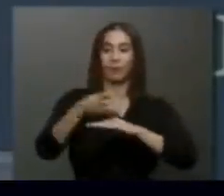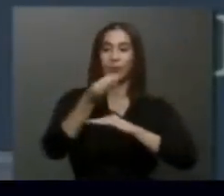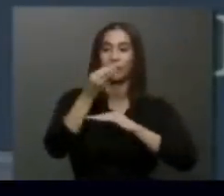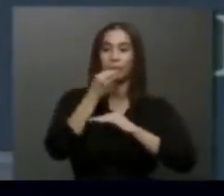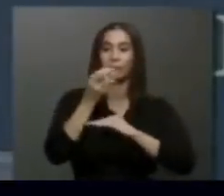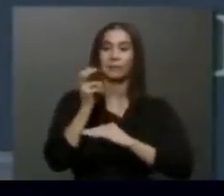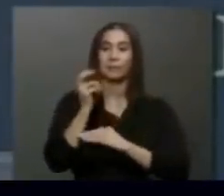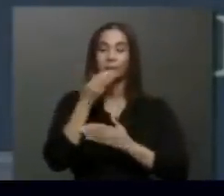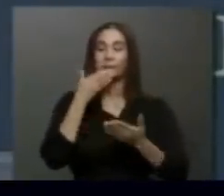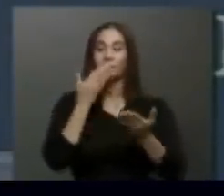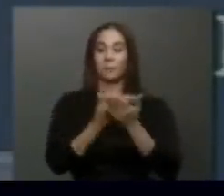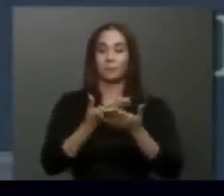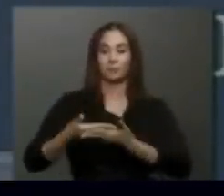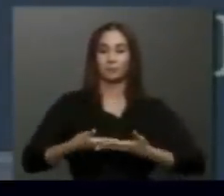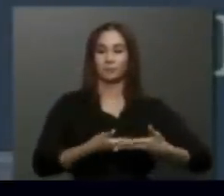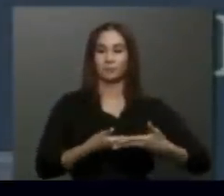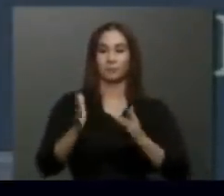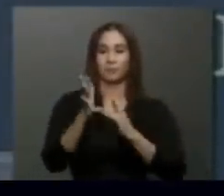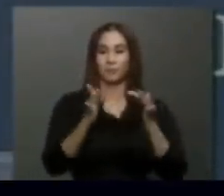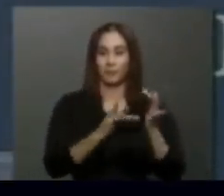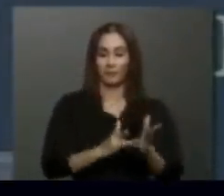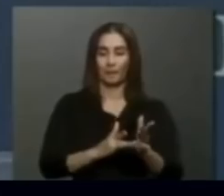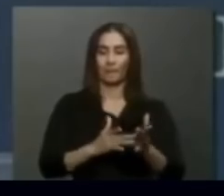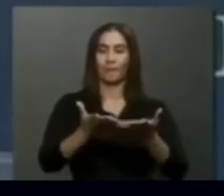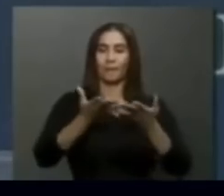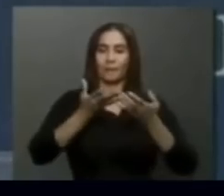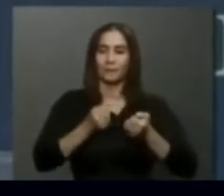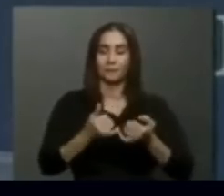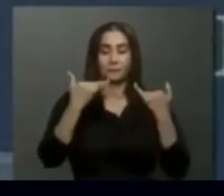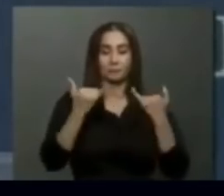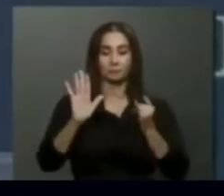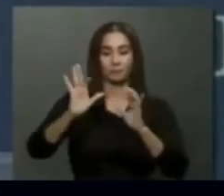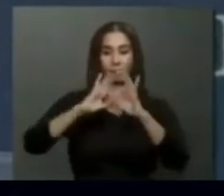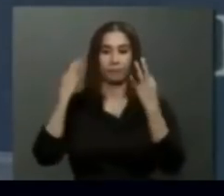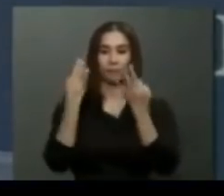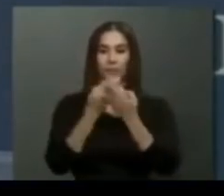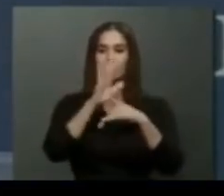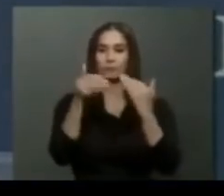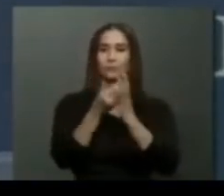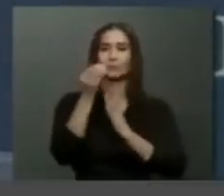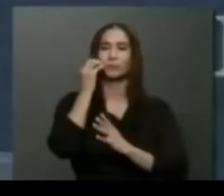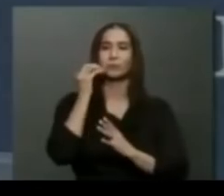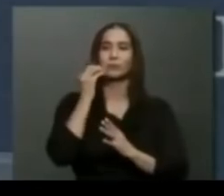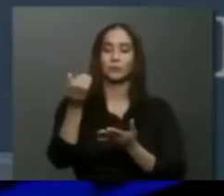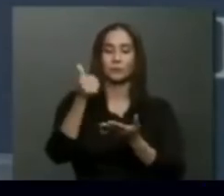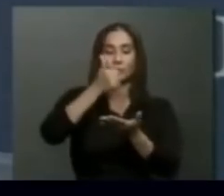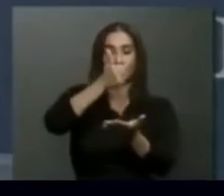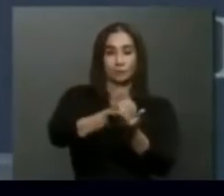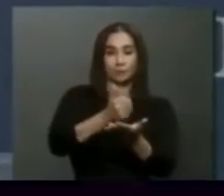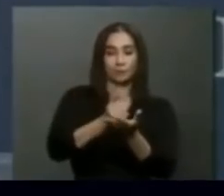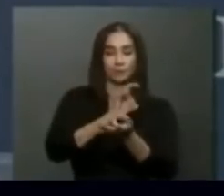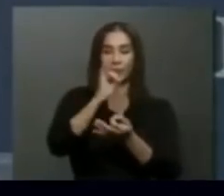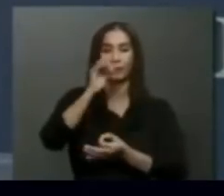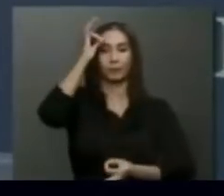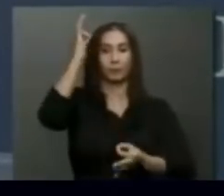de gratitud al niño Jesús. Y deseamos que en estas familias y en cada hogar reine el espíritu de fe,